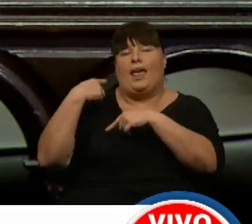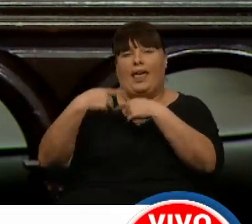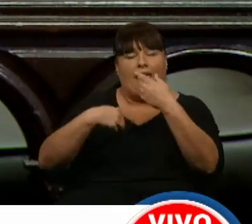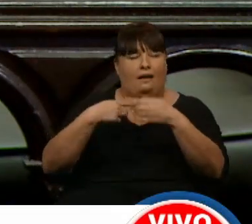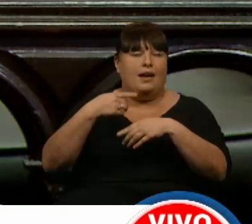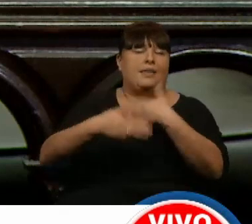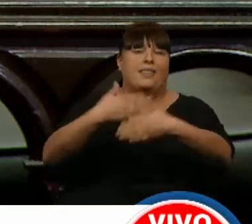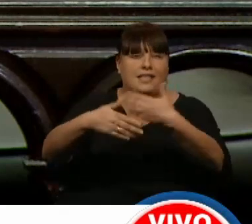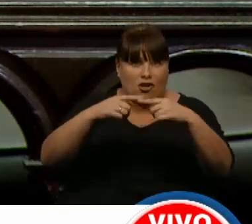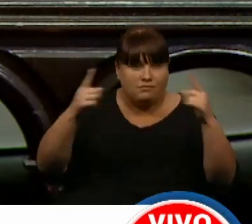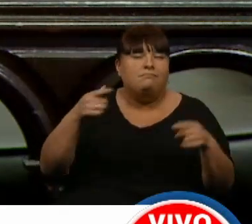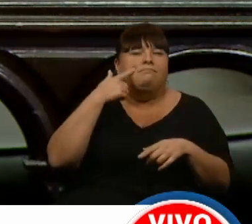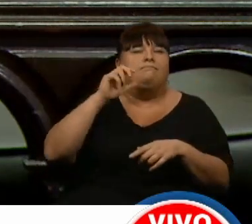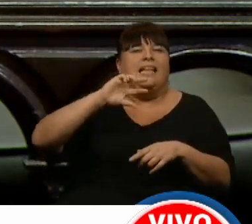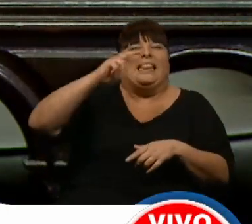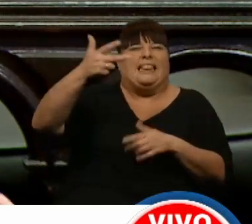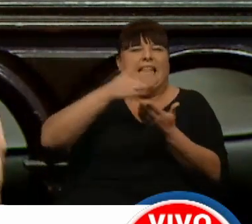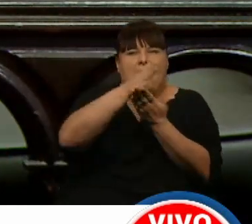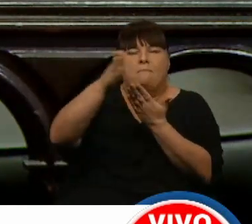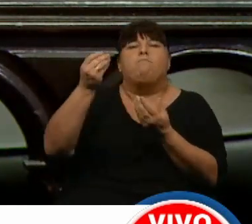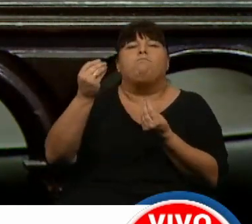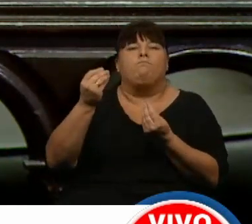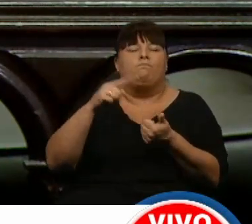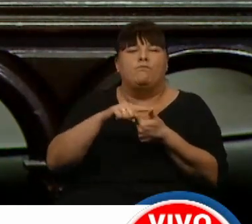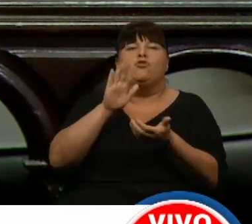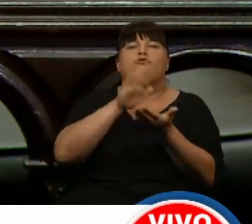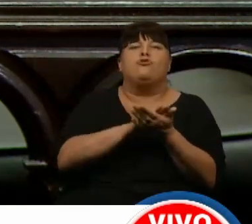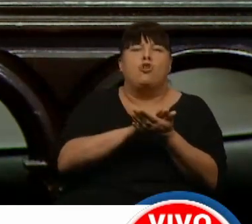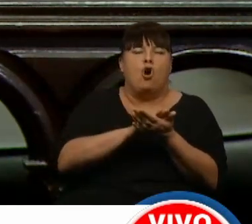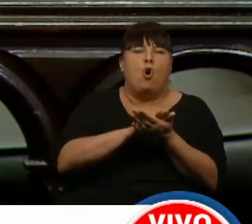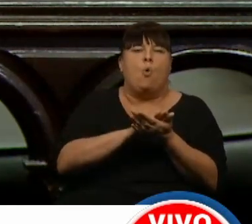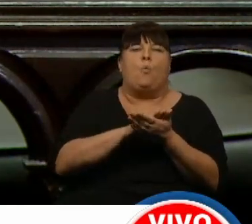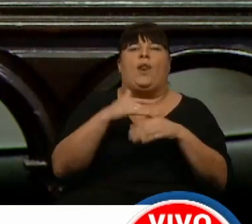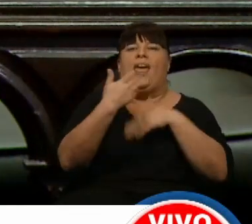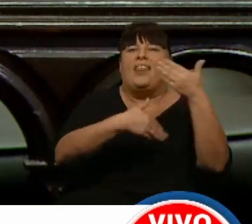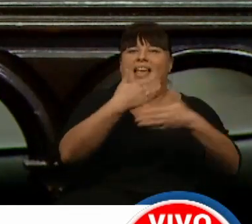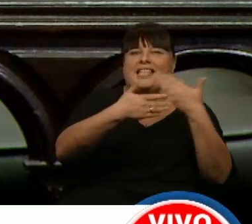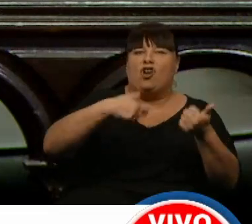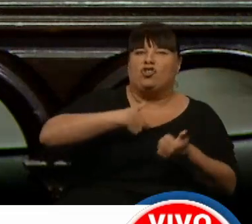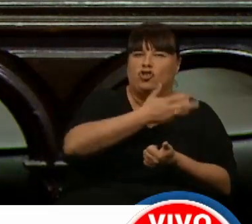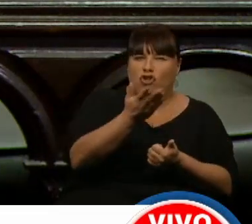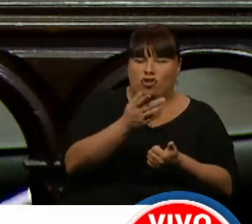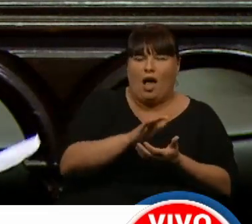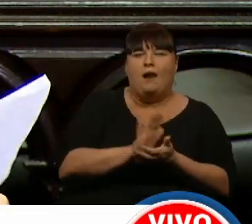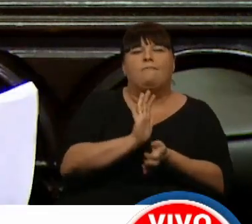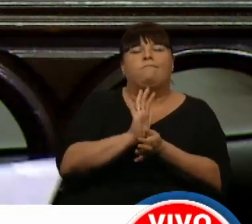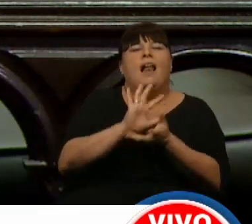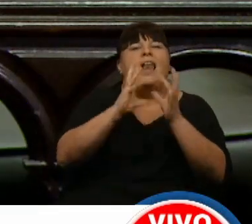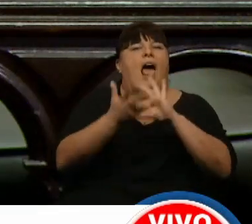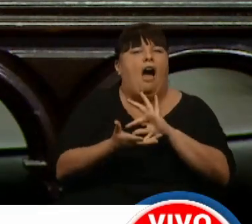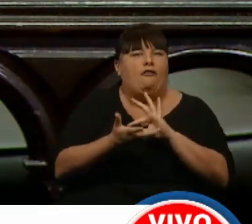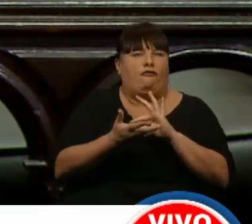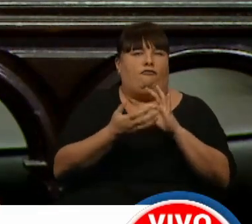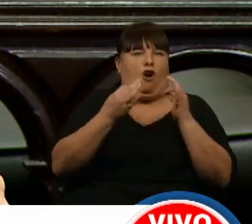sostenible, hablamos de una triple dimensión, una dimensión que tiene que ver con el desarrollo social, esto es las